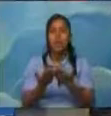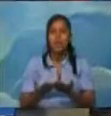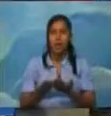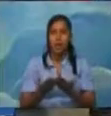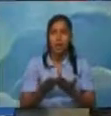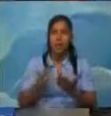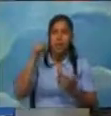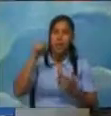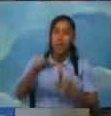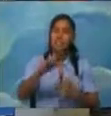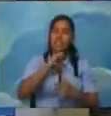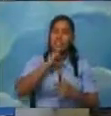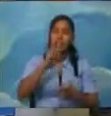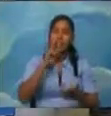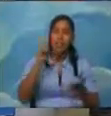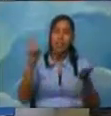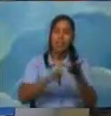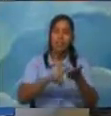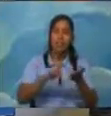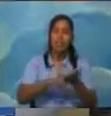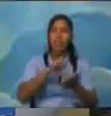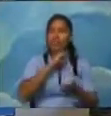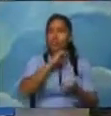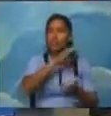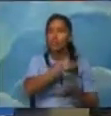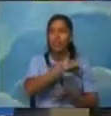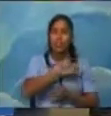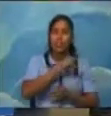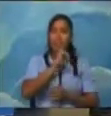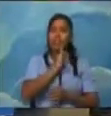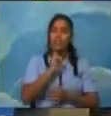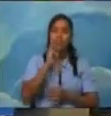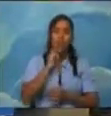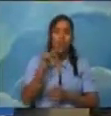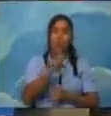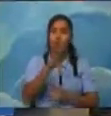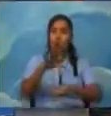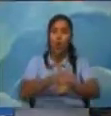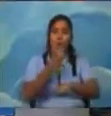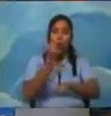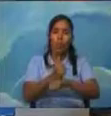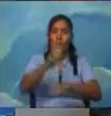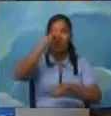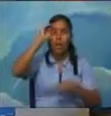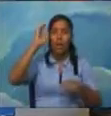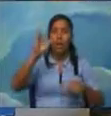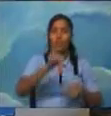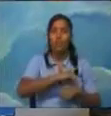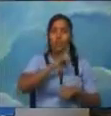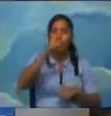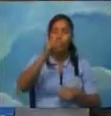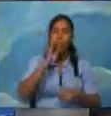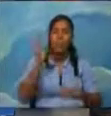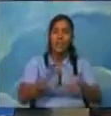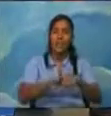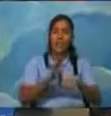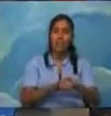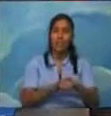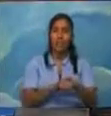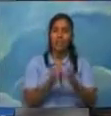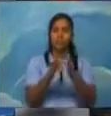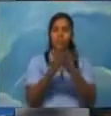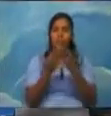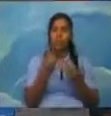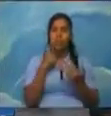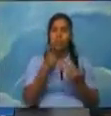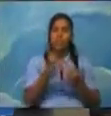Esta es la verdadera historia de Israel. No culpes a Dios de tu pecado. La Biblia dice que el